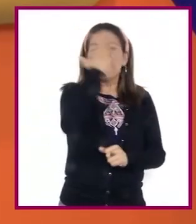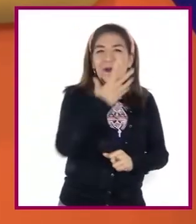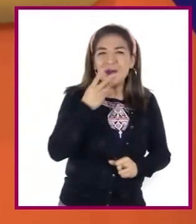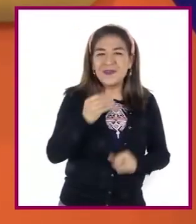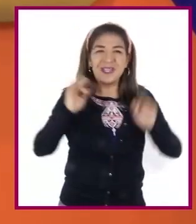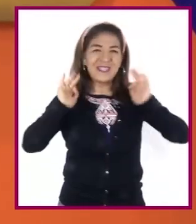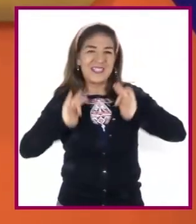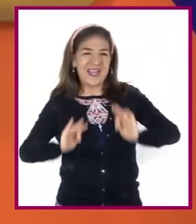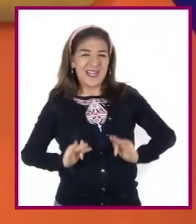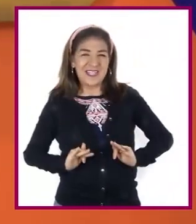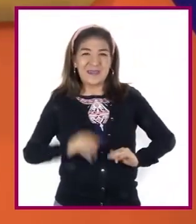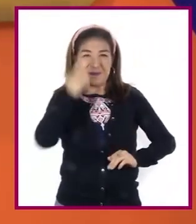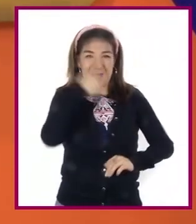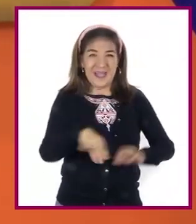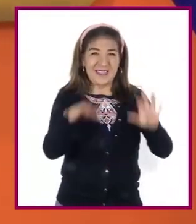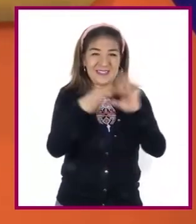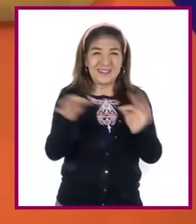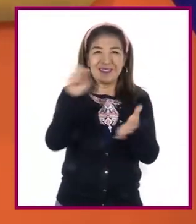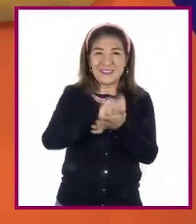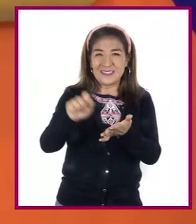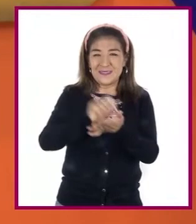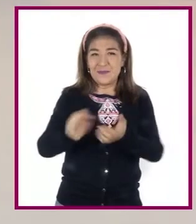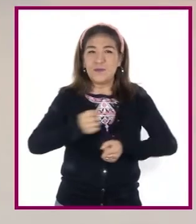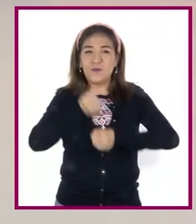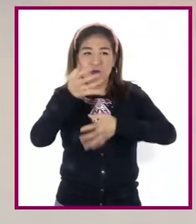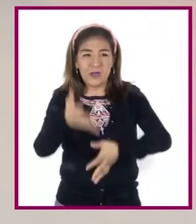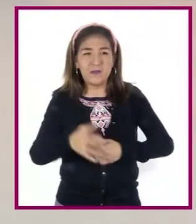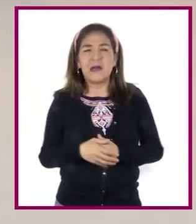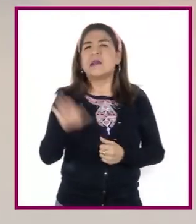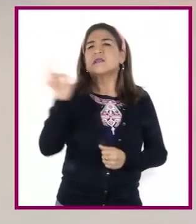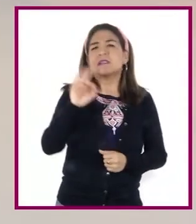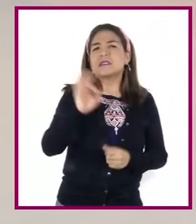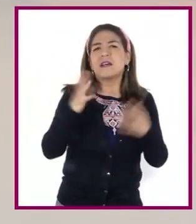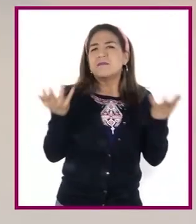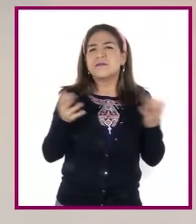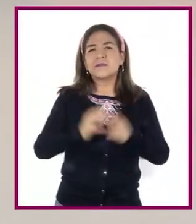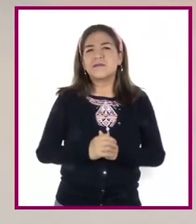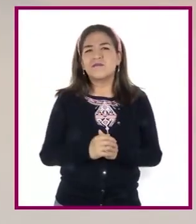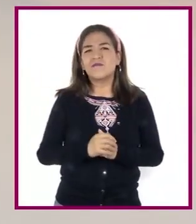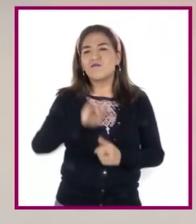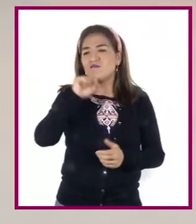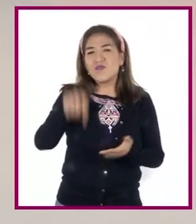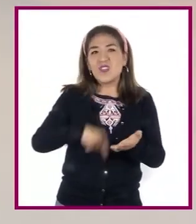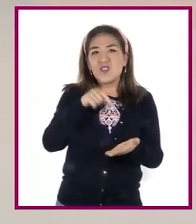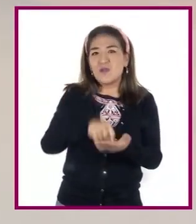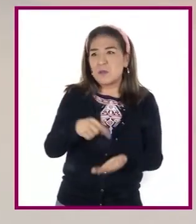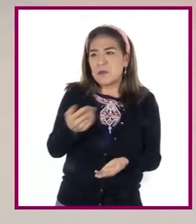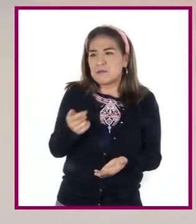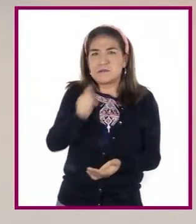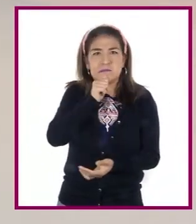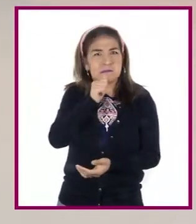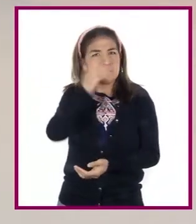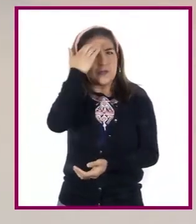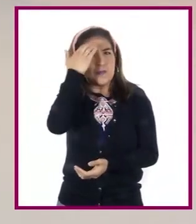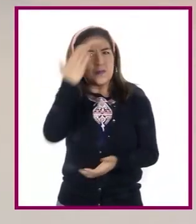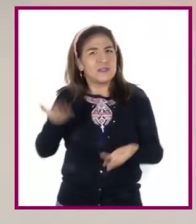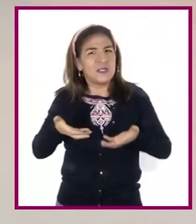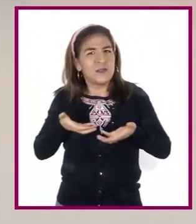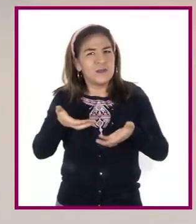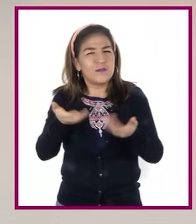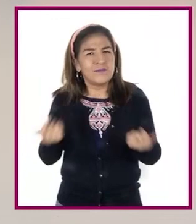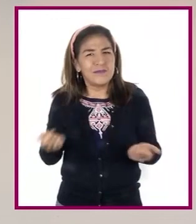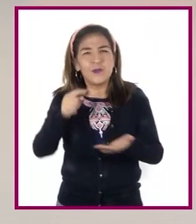bonito y tranquilo para escribirles poemas? ¿Qué pasa si no conocemos ninguno? ¡Qué buena